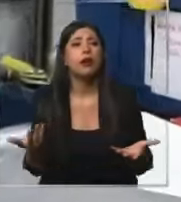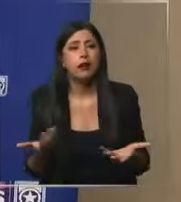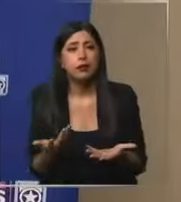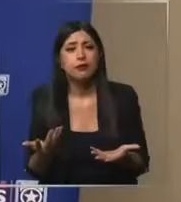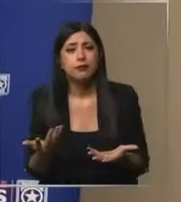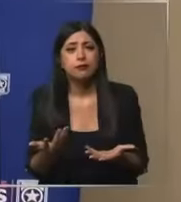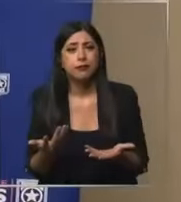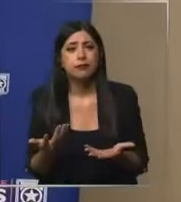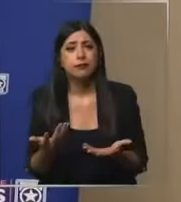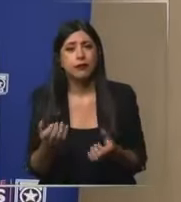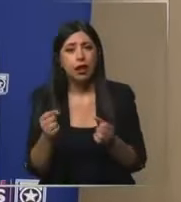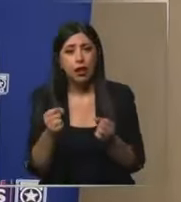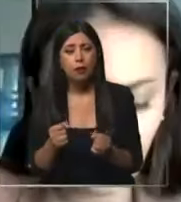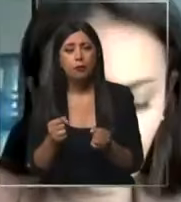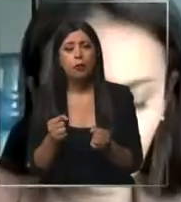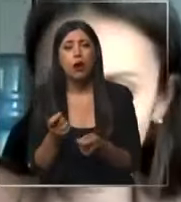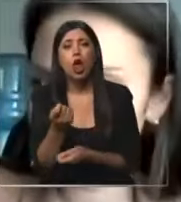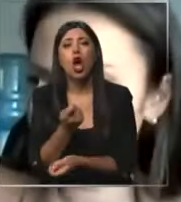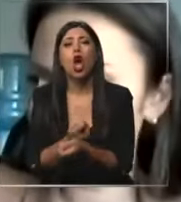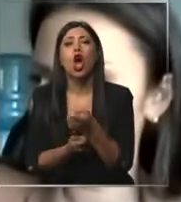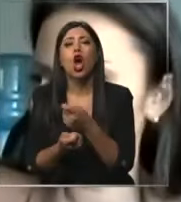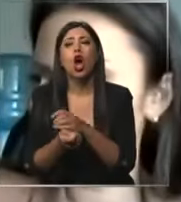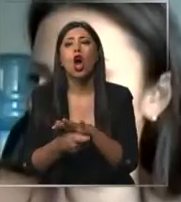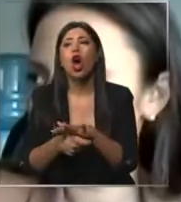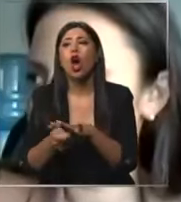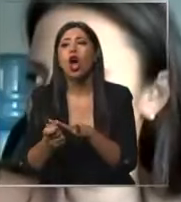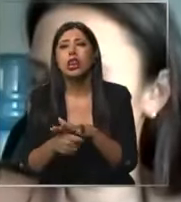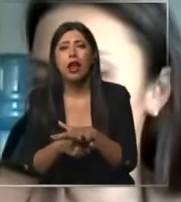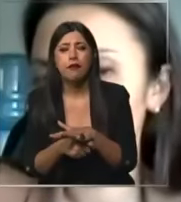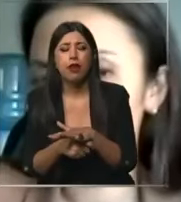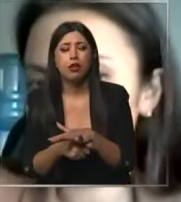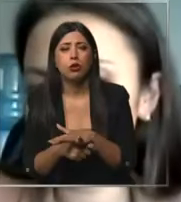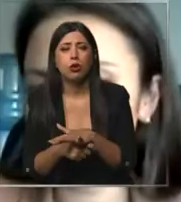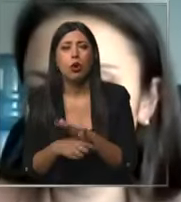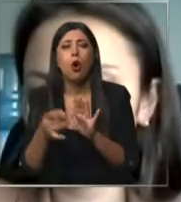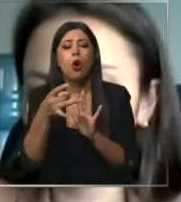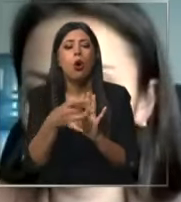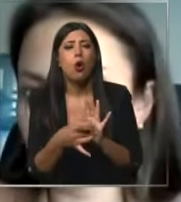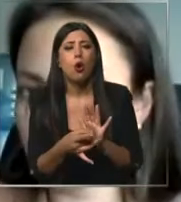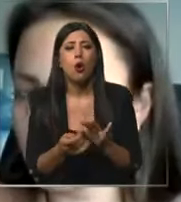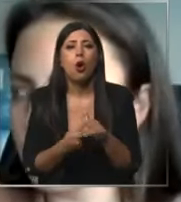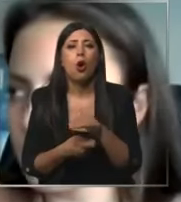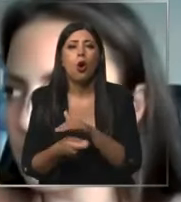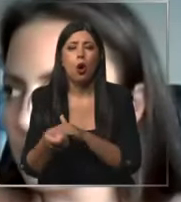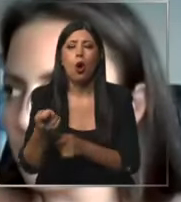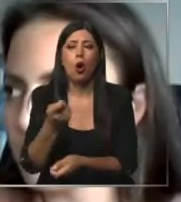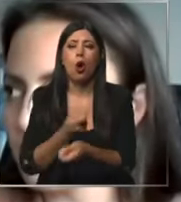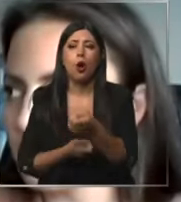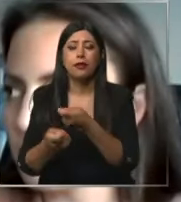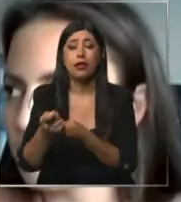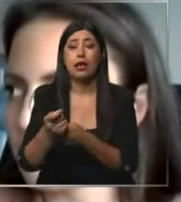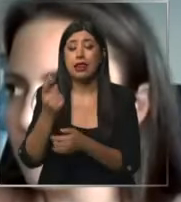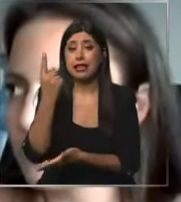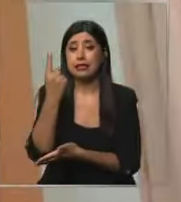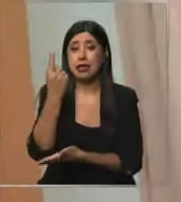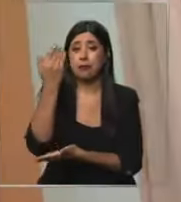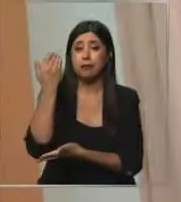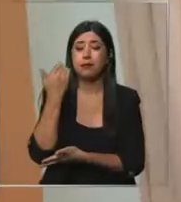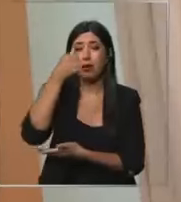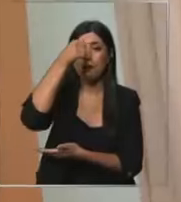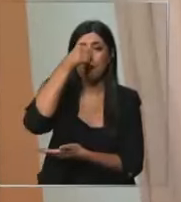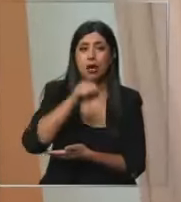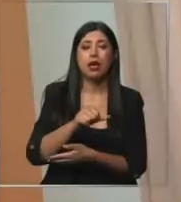presunción de posible contrabando. Fue así como luego de más de 2 años de investigación, en diciembre pasado, se logró condenar a